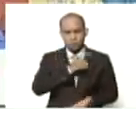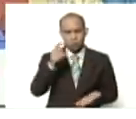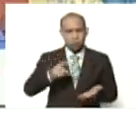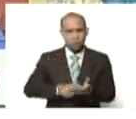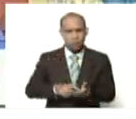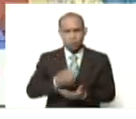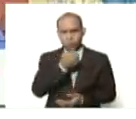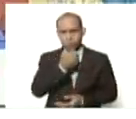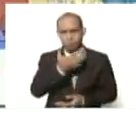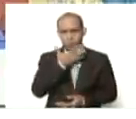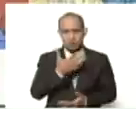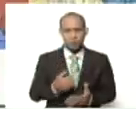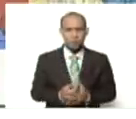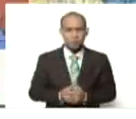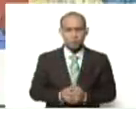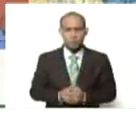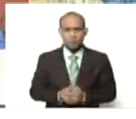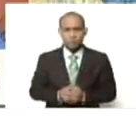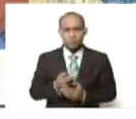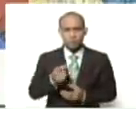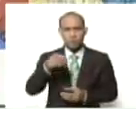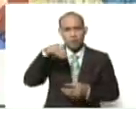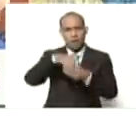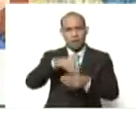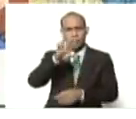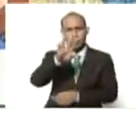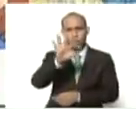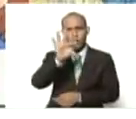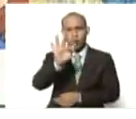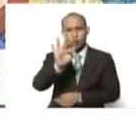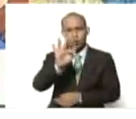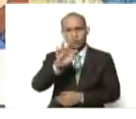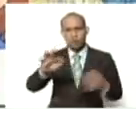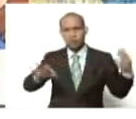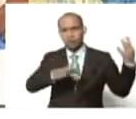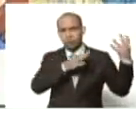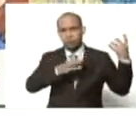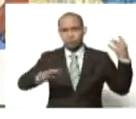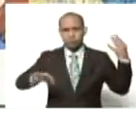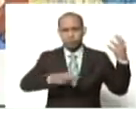Muy hermoso, de verdad. En el cuartel de la montaña tocó 3 piezas